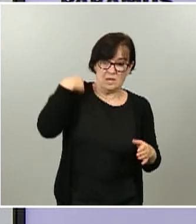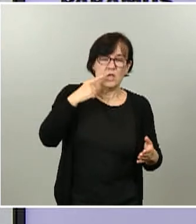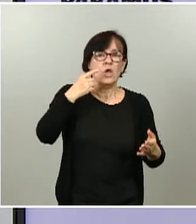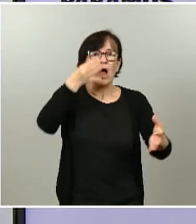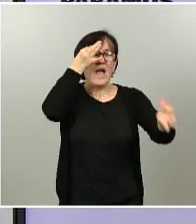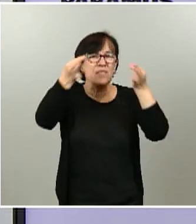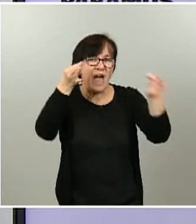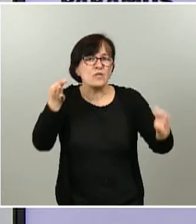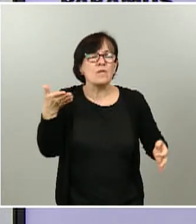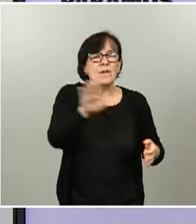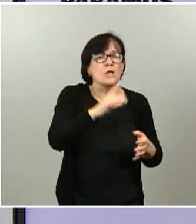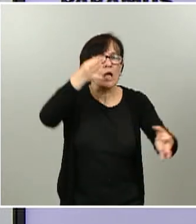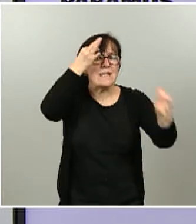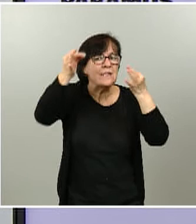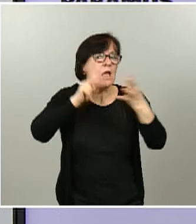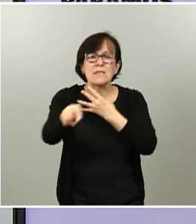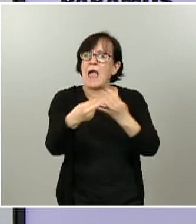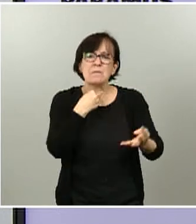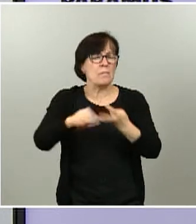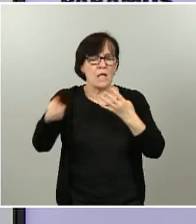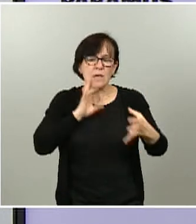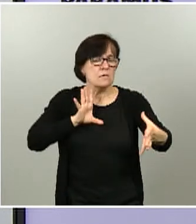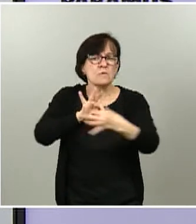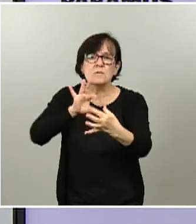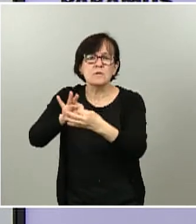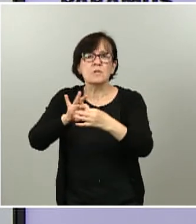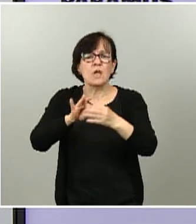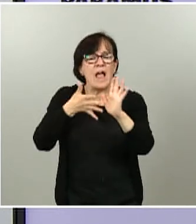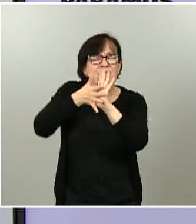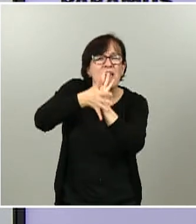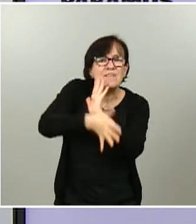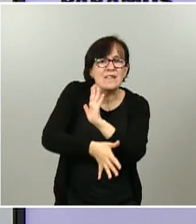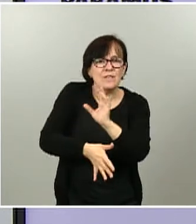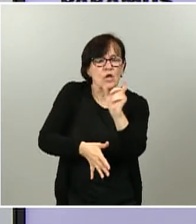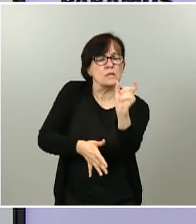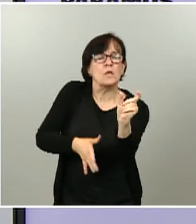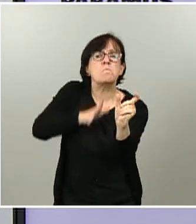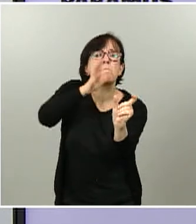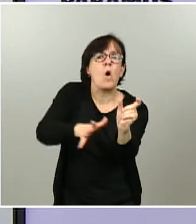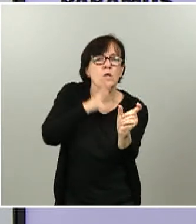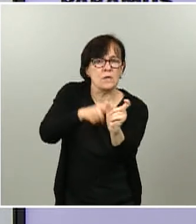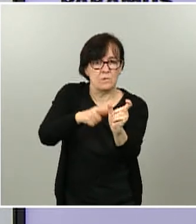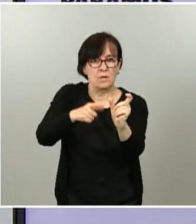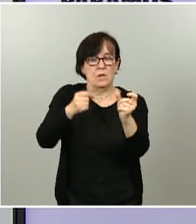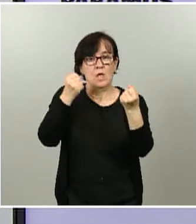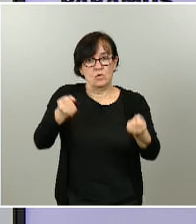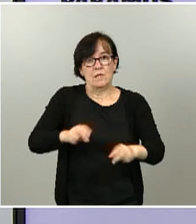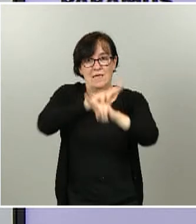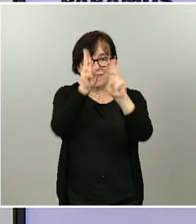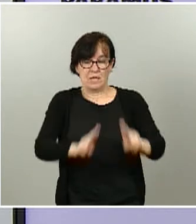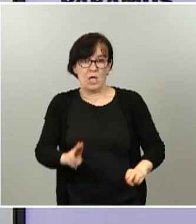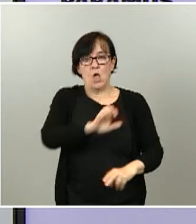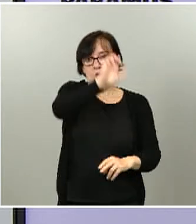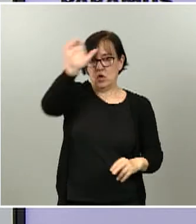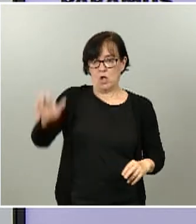de máxima transparencia alineados con las definiciones de caso de las autoridades internacionales, tanto europeas como de la Organización Mundial de la